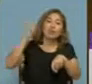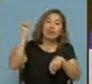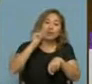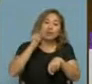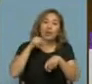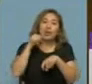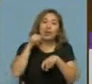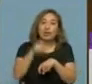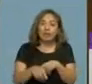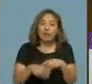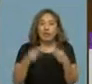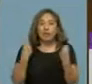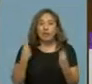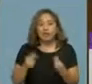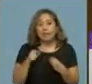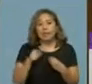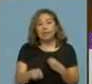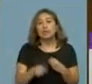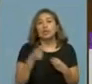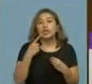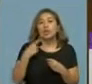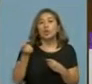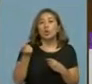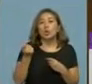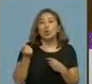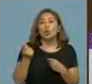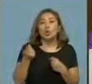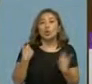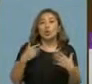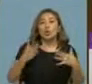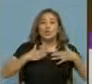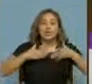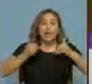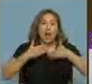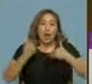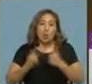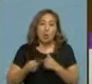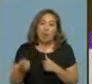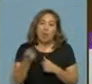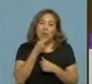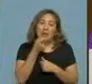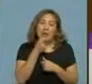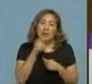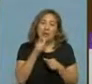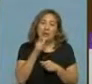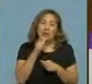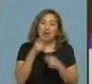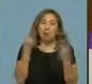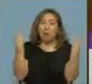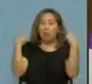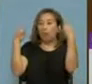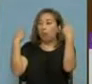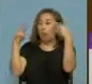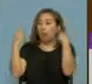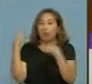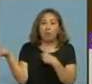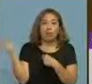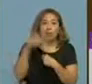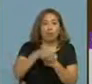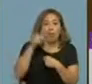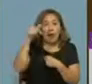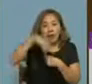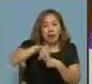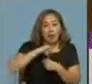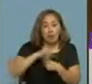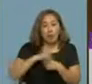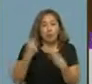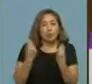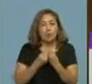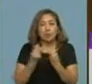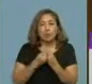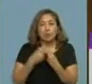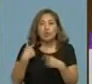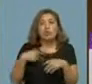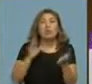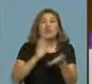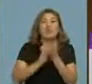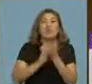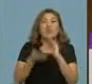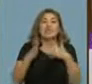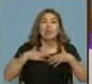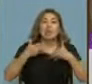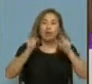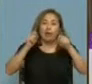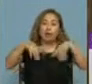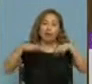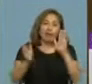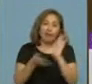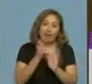acaba con esto de los tours de salud que ocurren en la República Argentina, al menos en la provincia de Jujuy, para que esto no ocurra